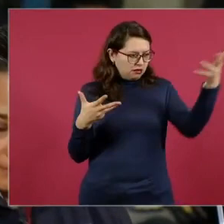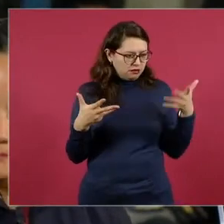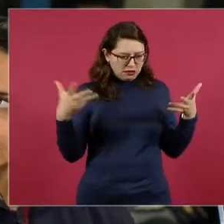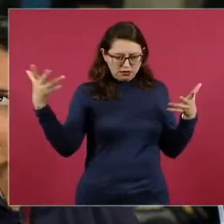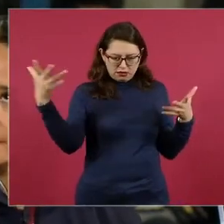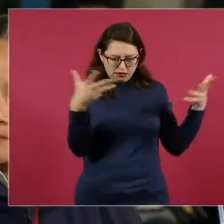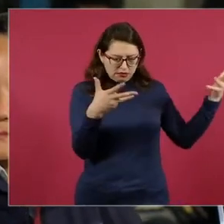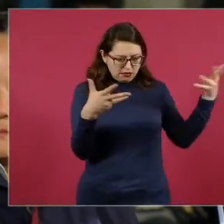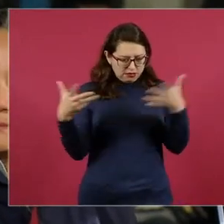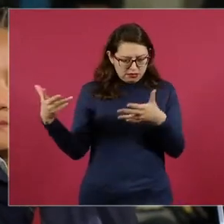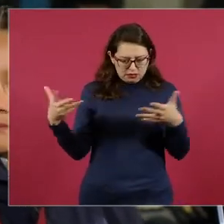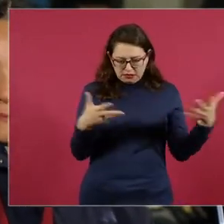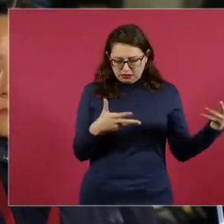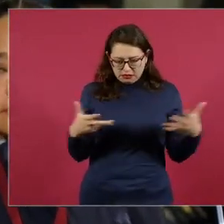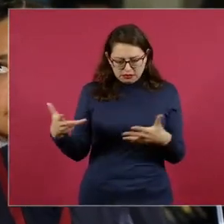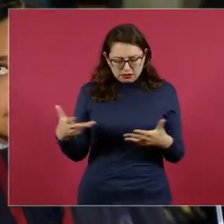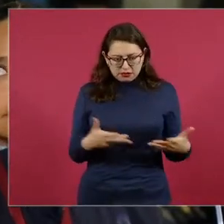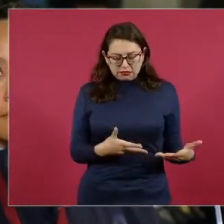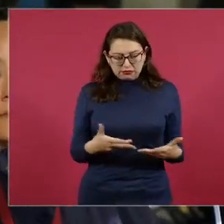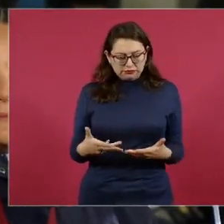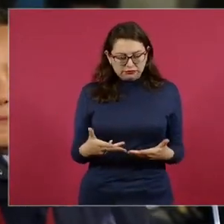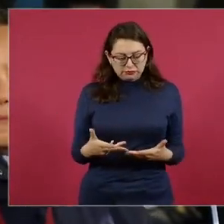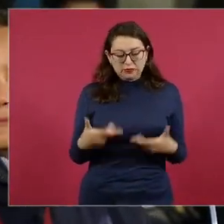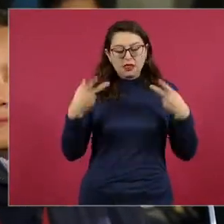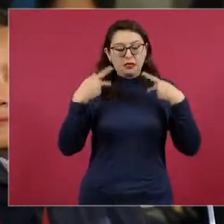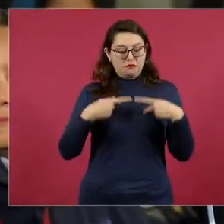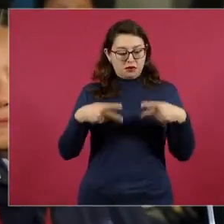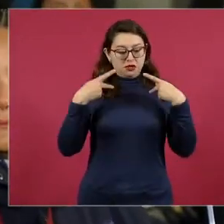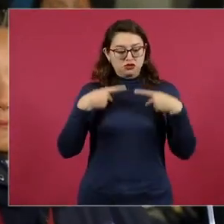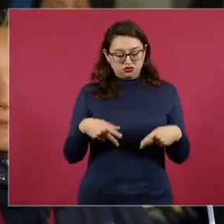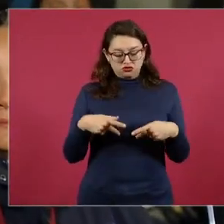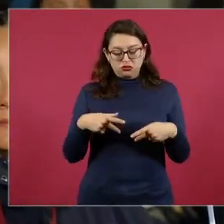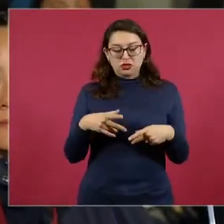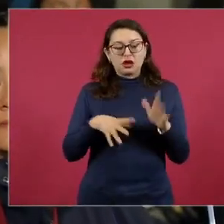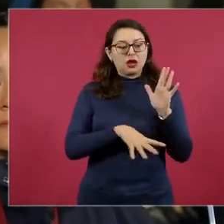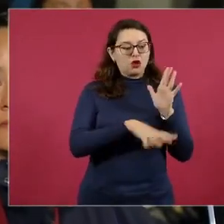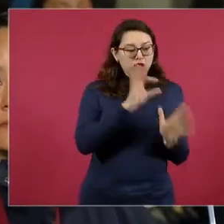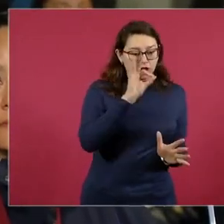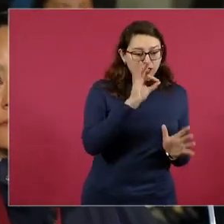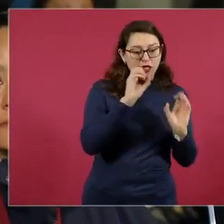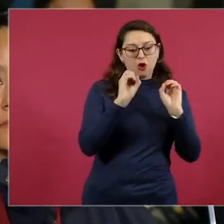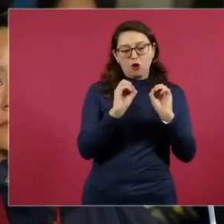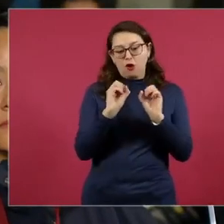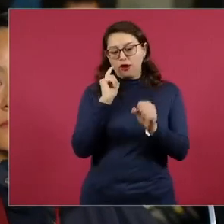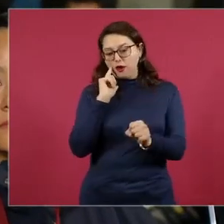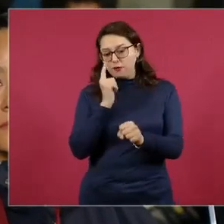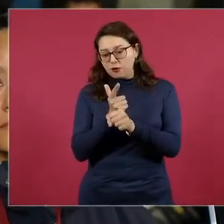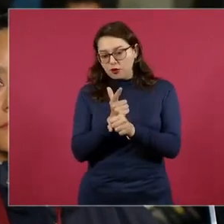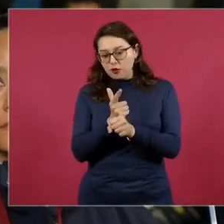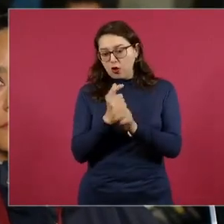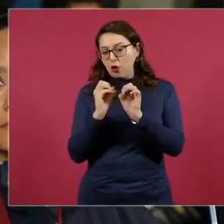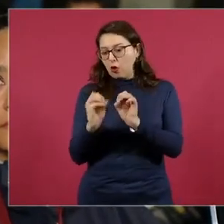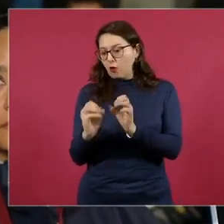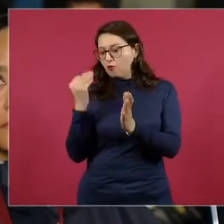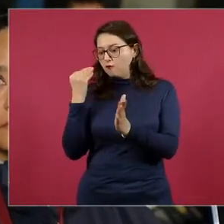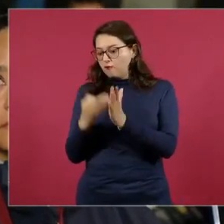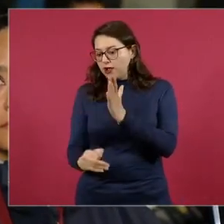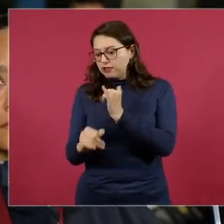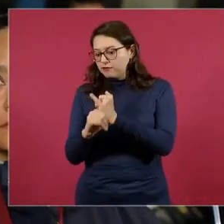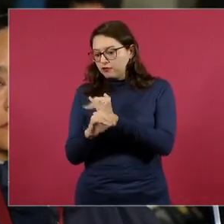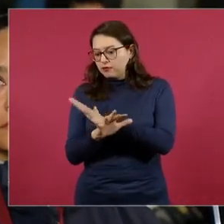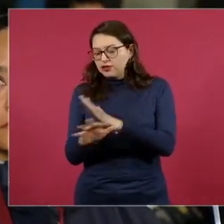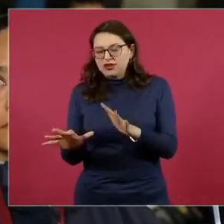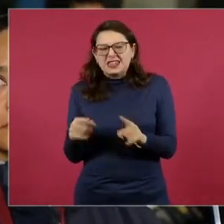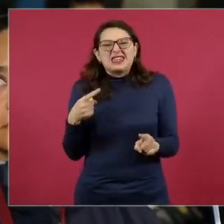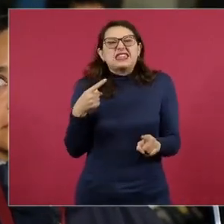definiendo qué es una persona ubicada o que no se tienen datos?